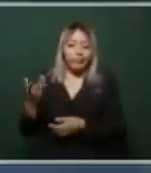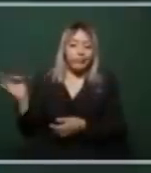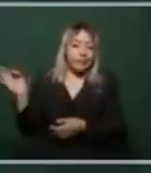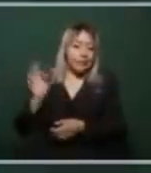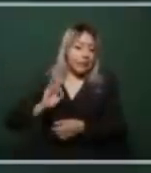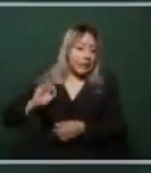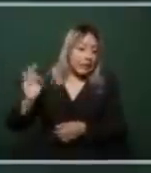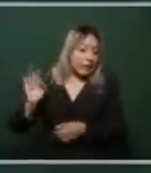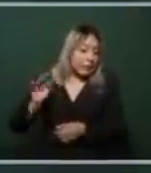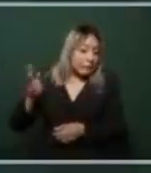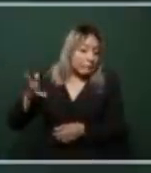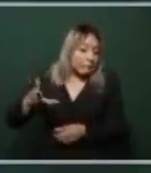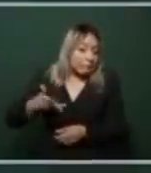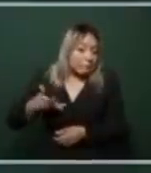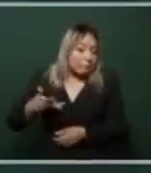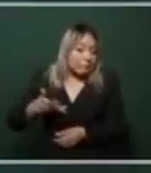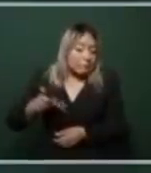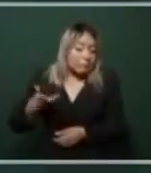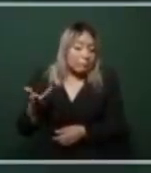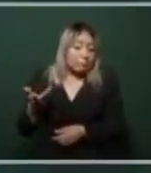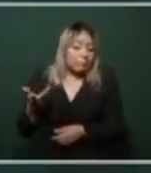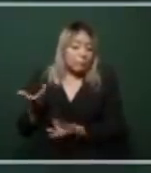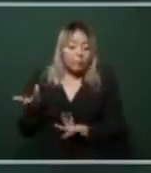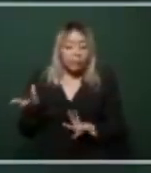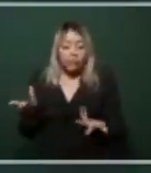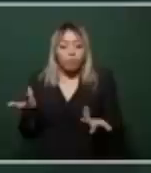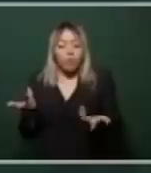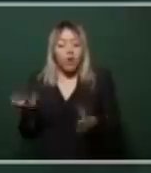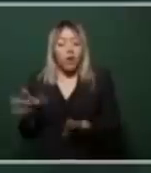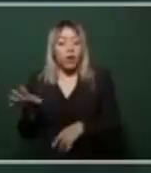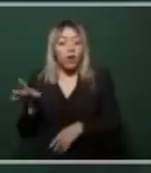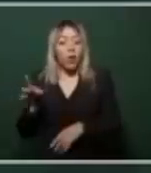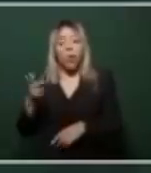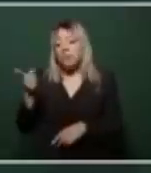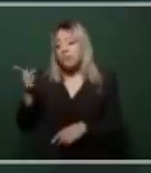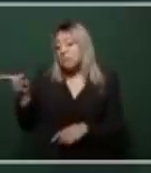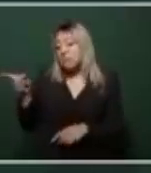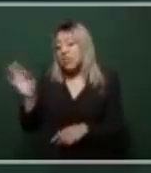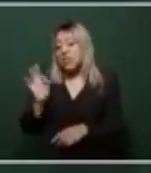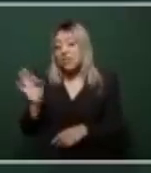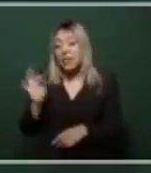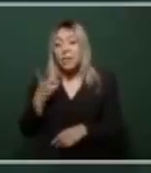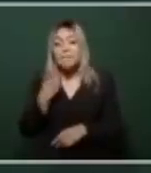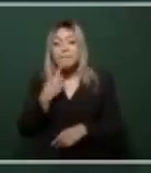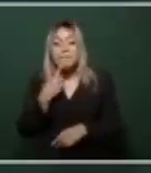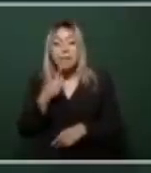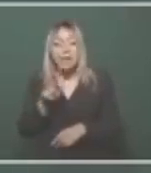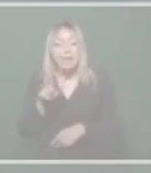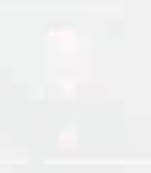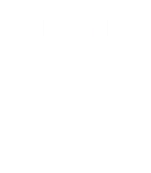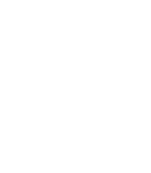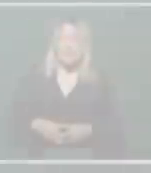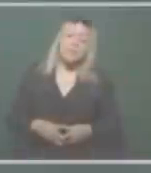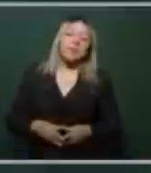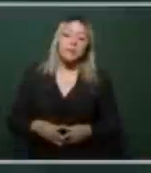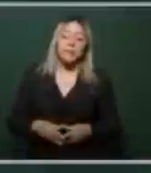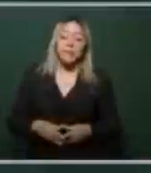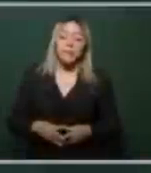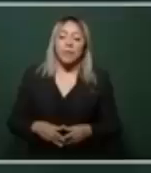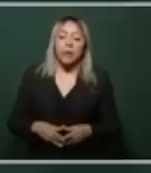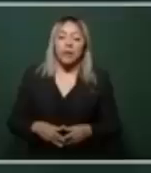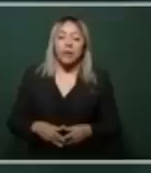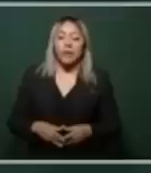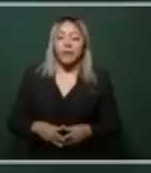seguramente la consigna de estar en contra nuestra.